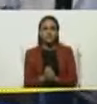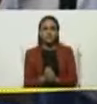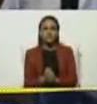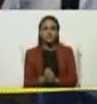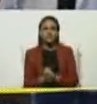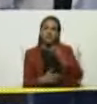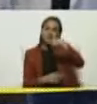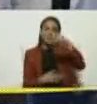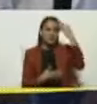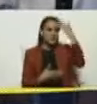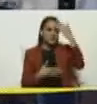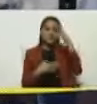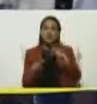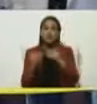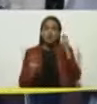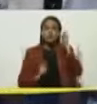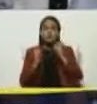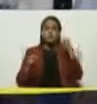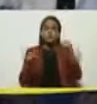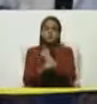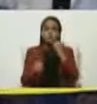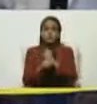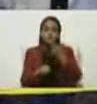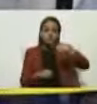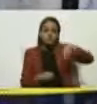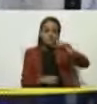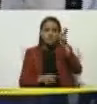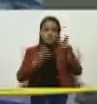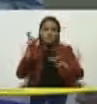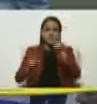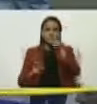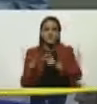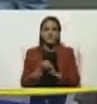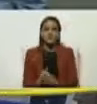y muchos otros artistas que no logró identificarlo.